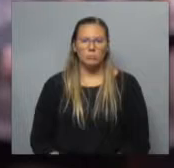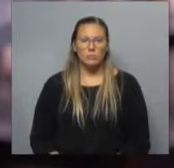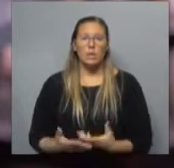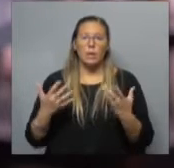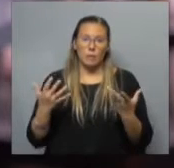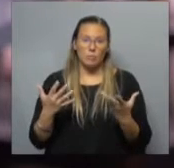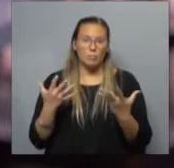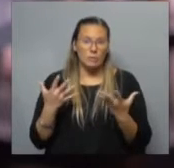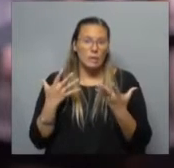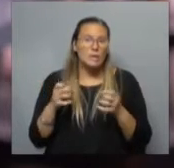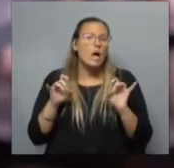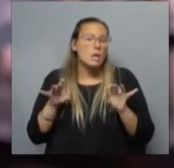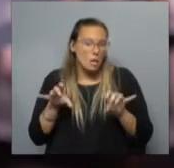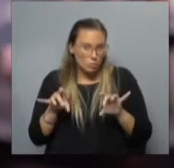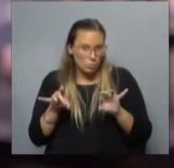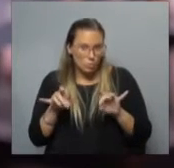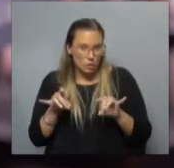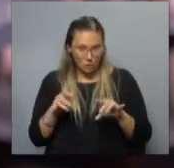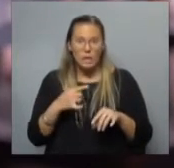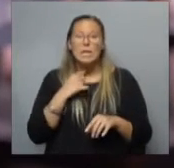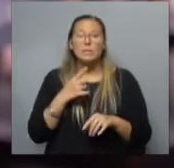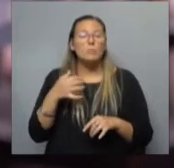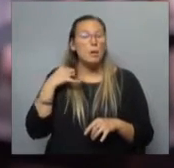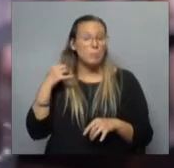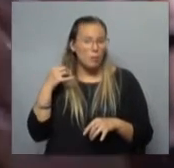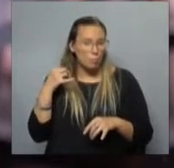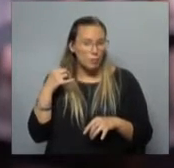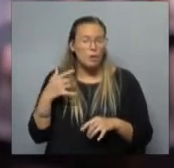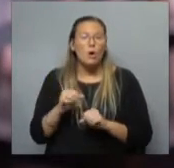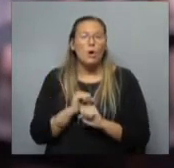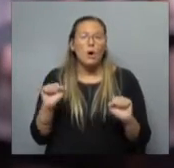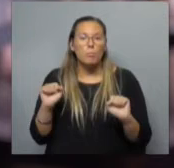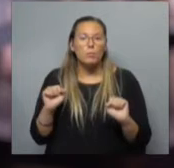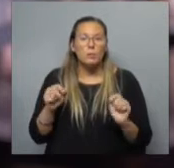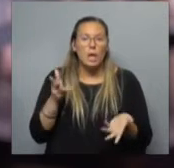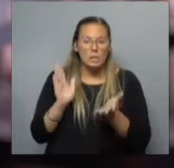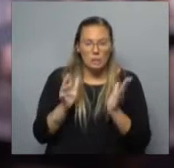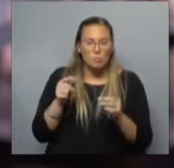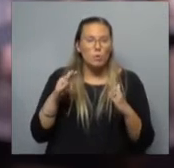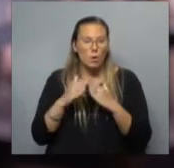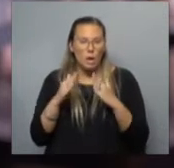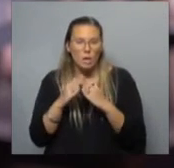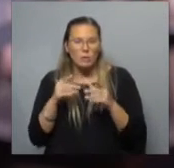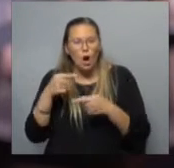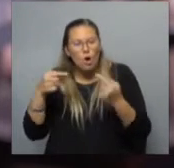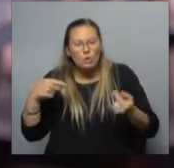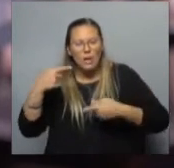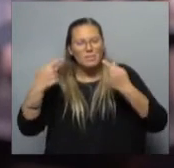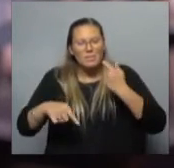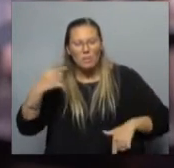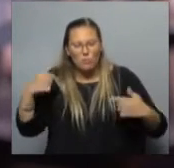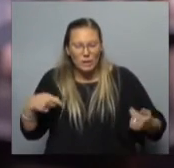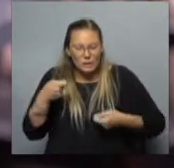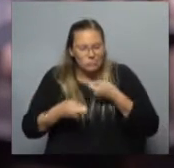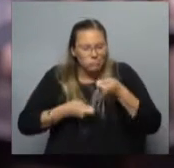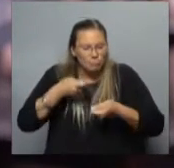Y bueno, queríamos algo natural que sirviera para el cabello, que lograra tener un tratamiento en tu casa, o sea, como un montón de cosas. Y